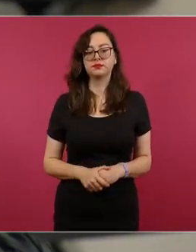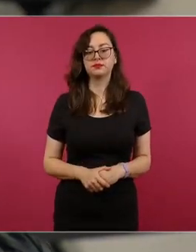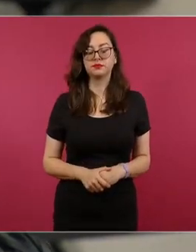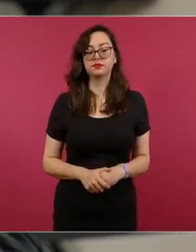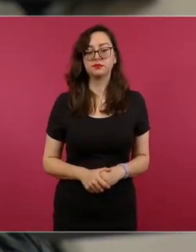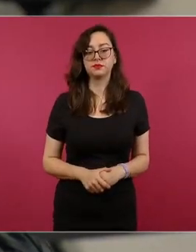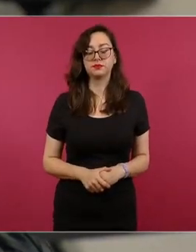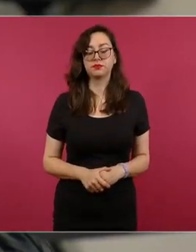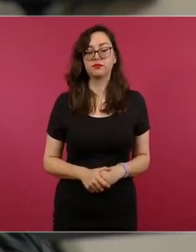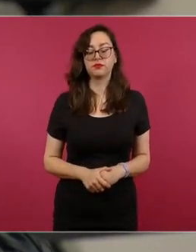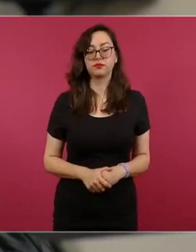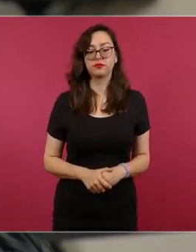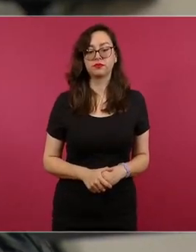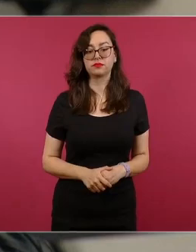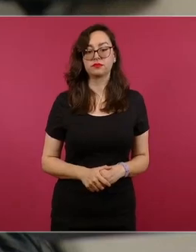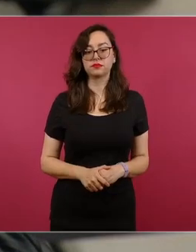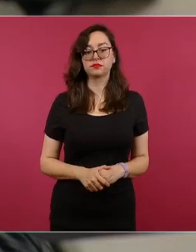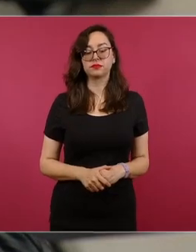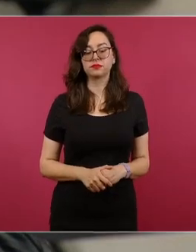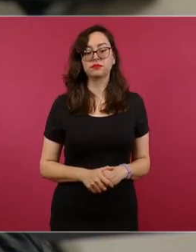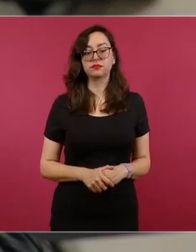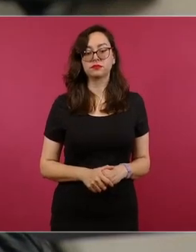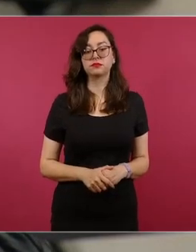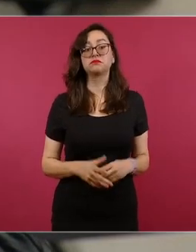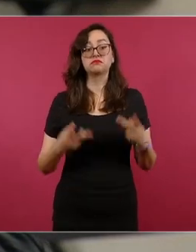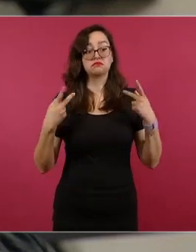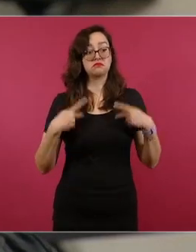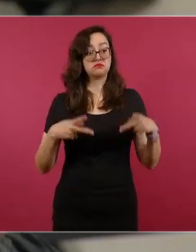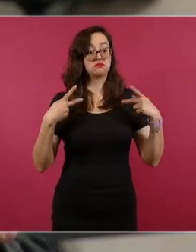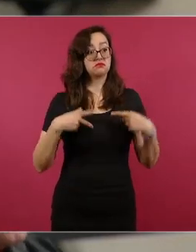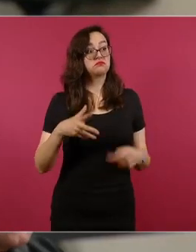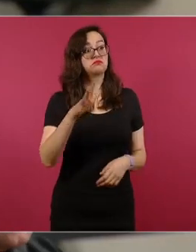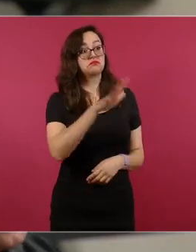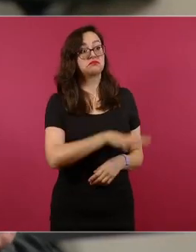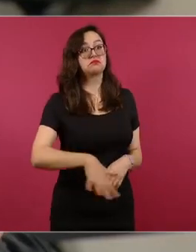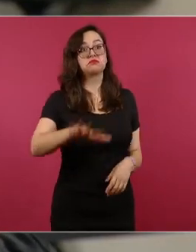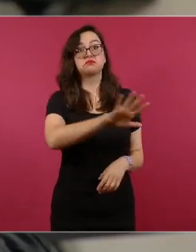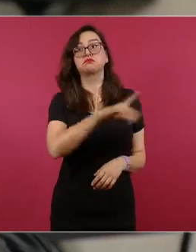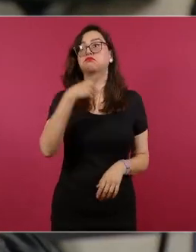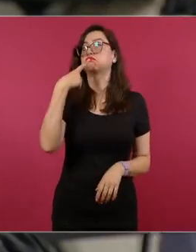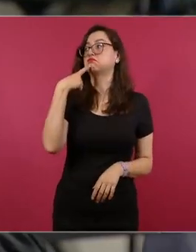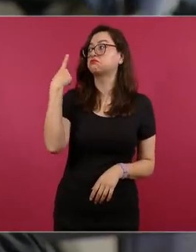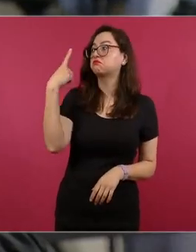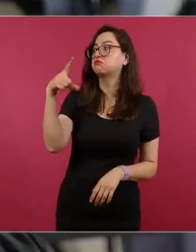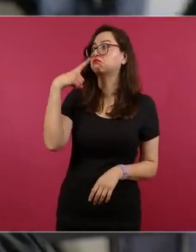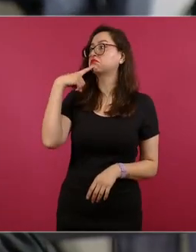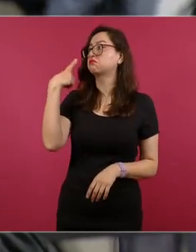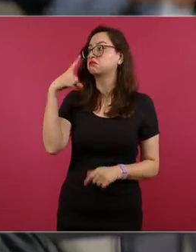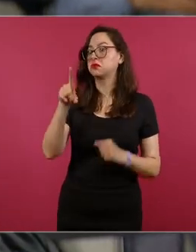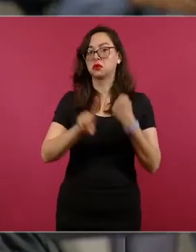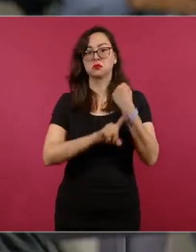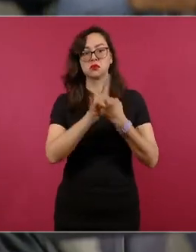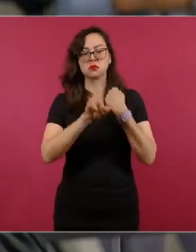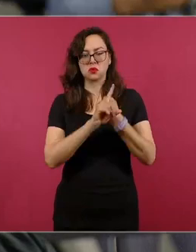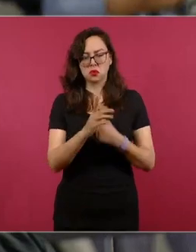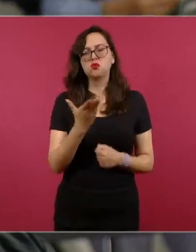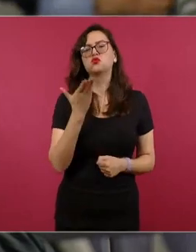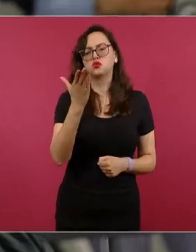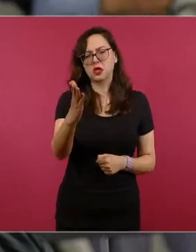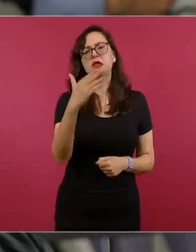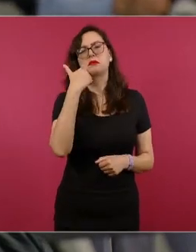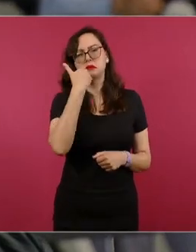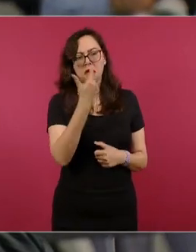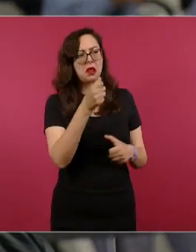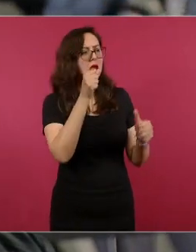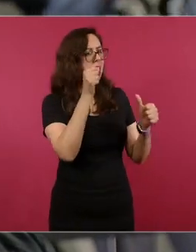usted ha expresado su voluntad de atender las denuncias y resolver los problemas que afectan directamente a la población. Sin embargo, hemos